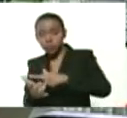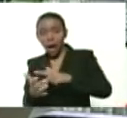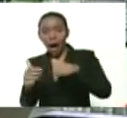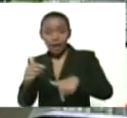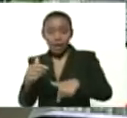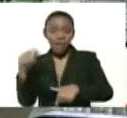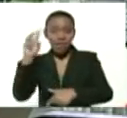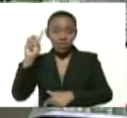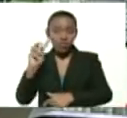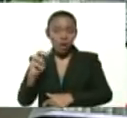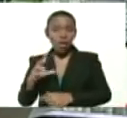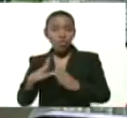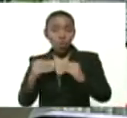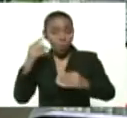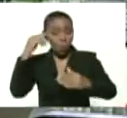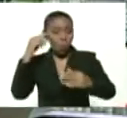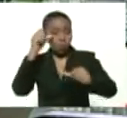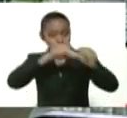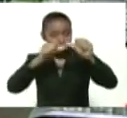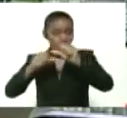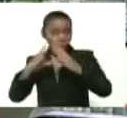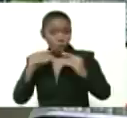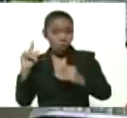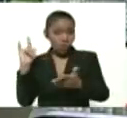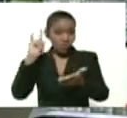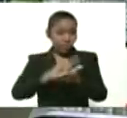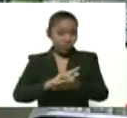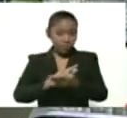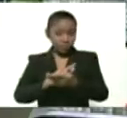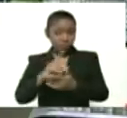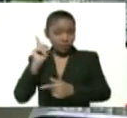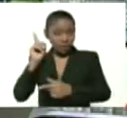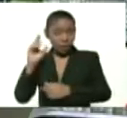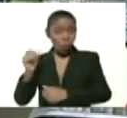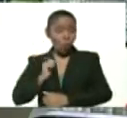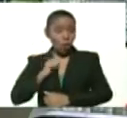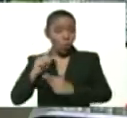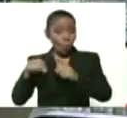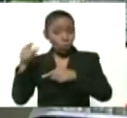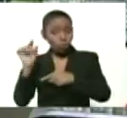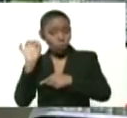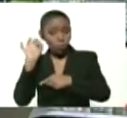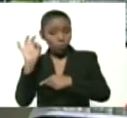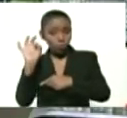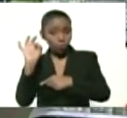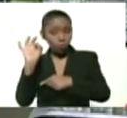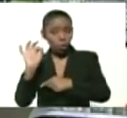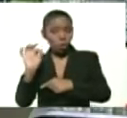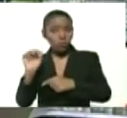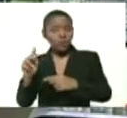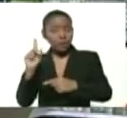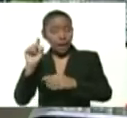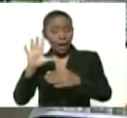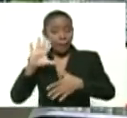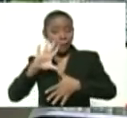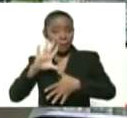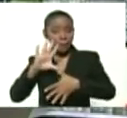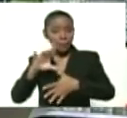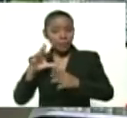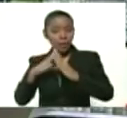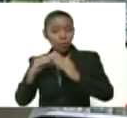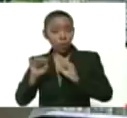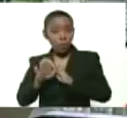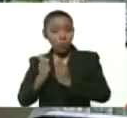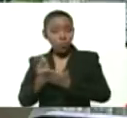diagnóstico rápido a todos los viajeros que provengan en avión de cualquier otro punto del continente o del